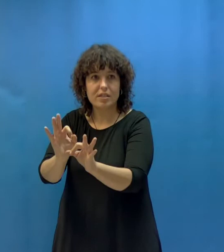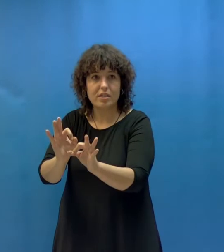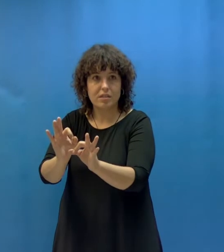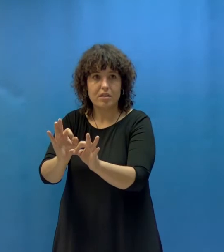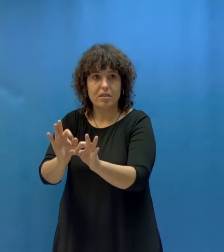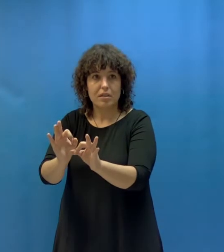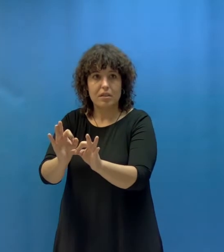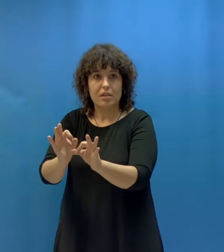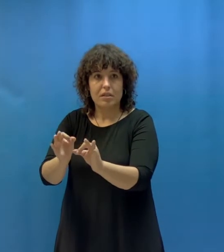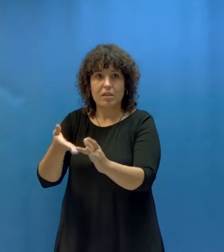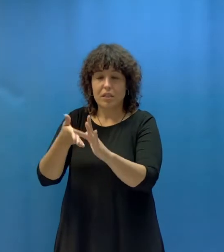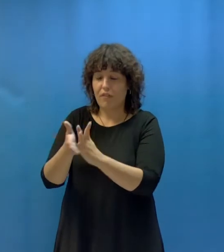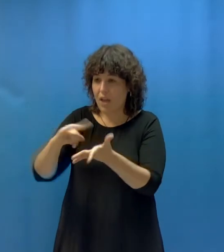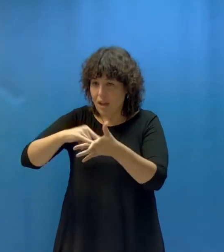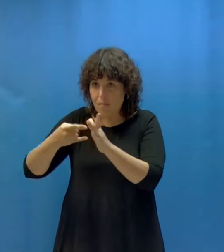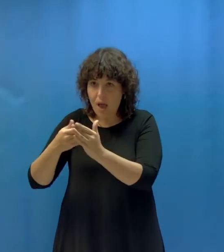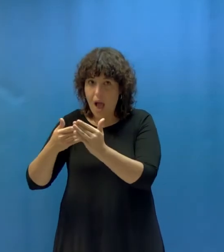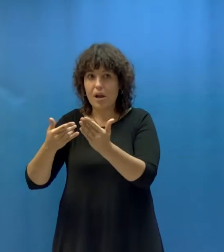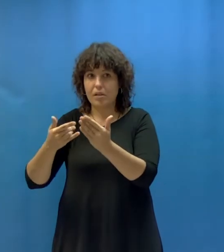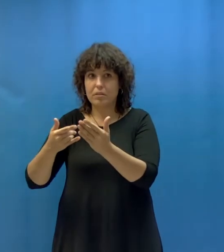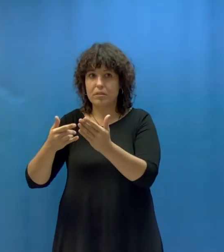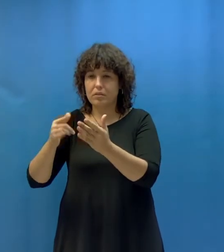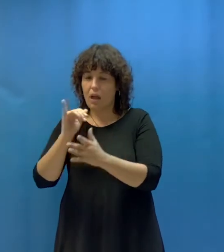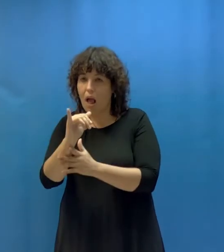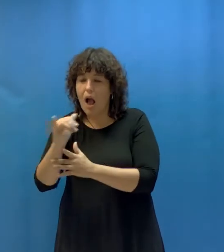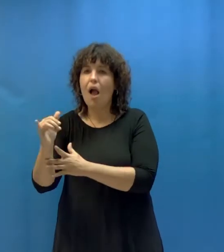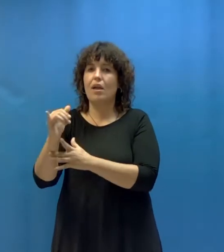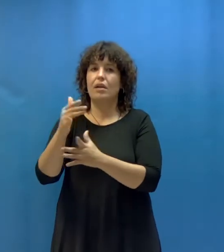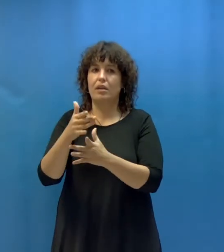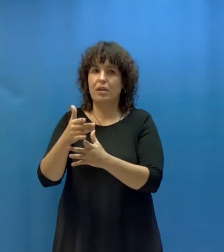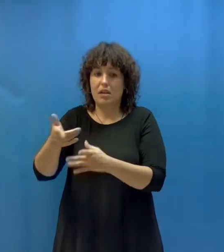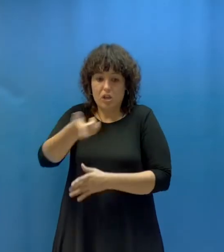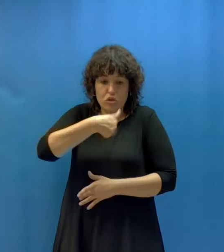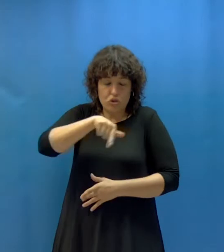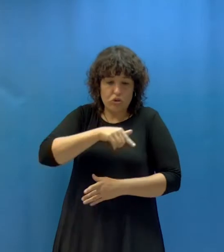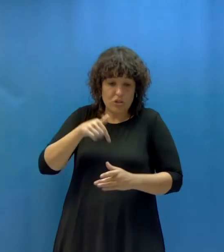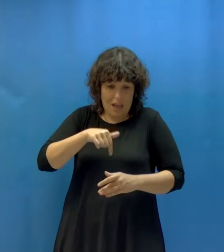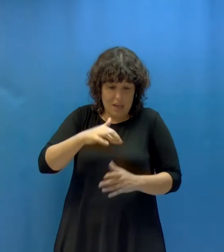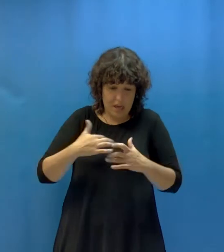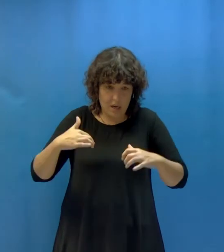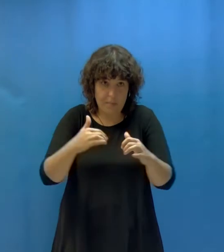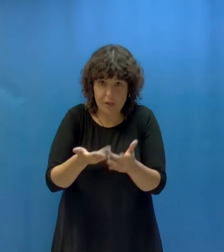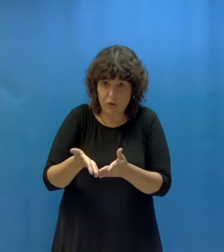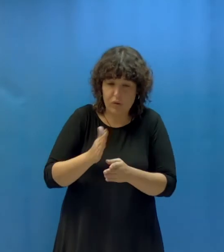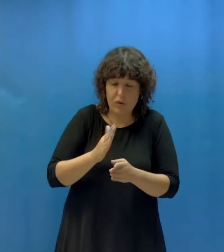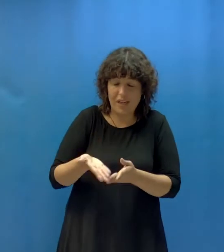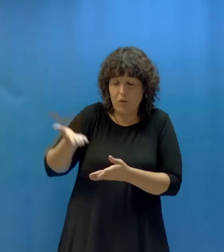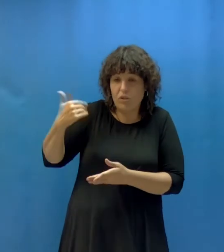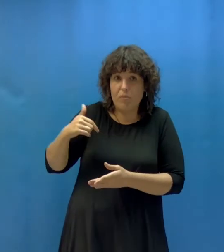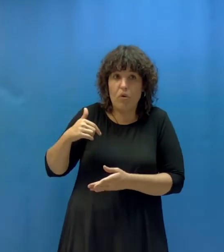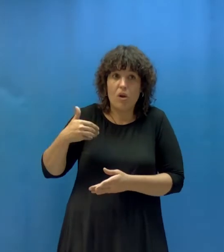su plan de viabilidad o su plan de lo que tenga que hacer sobre el tema de la piscina. Nosotros aquí en este pleno, en el último, ya le dijimos que nos pusimos a disposición